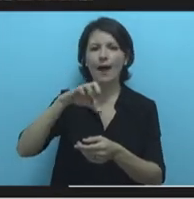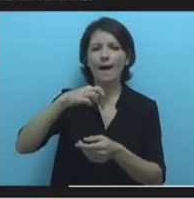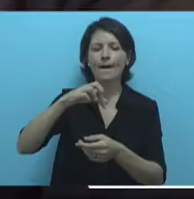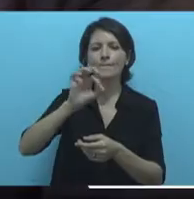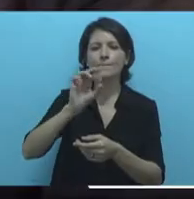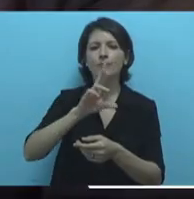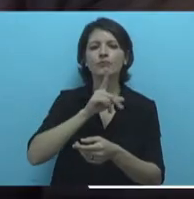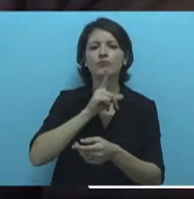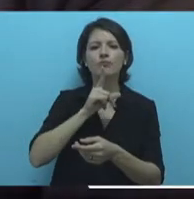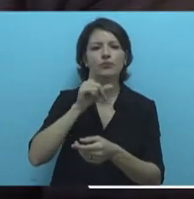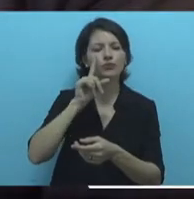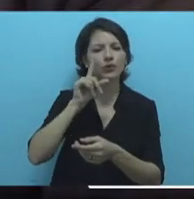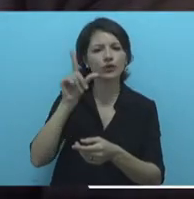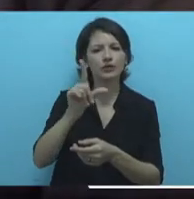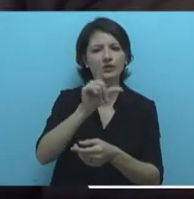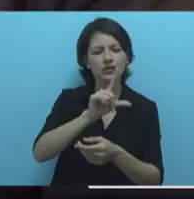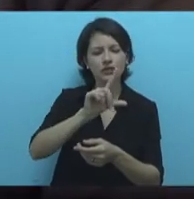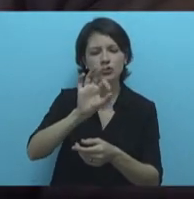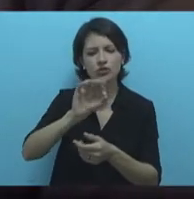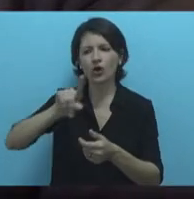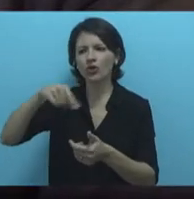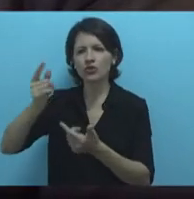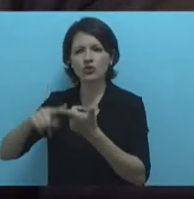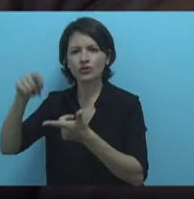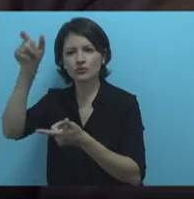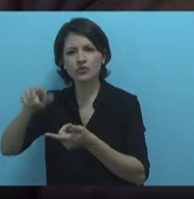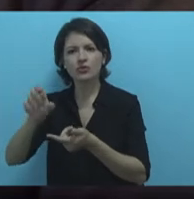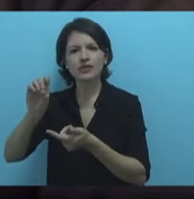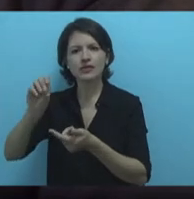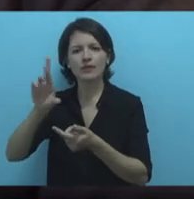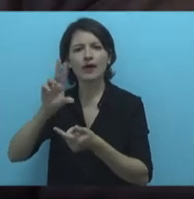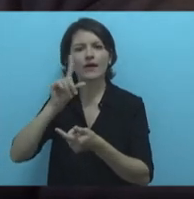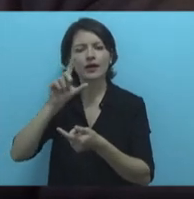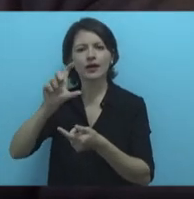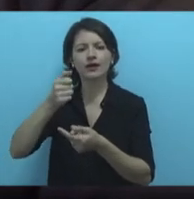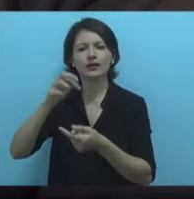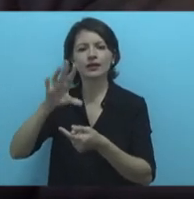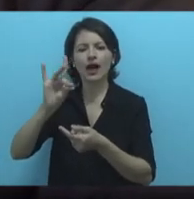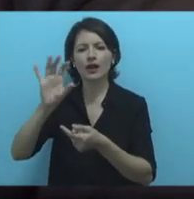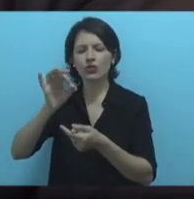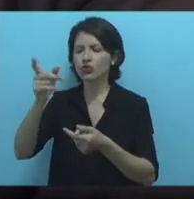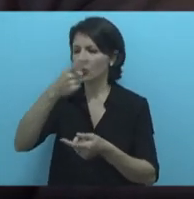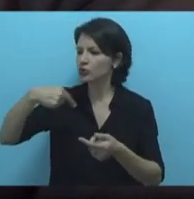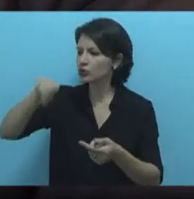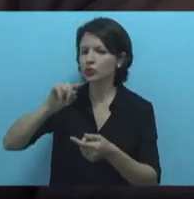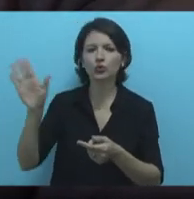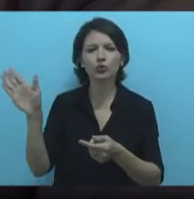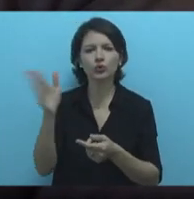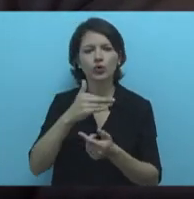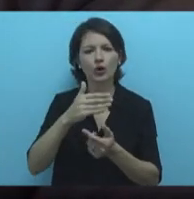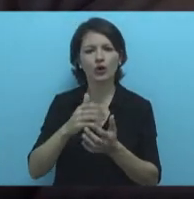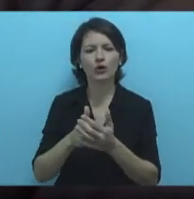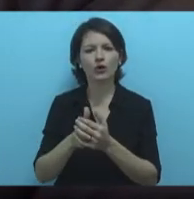blas y ceviche de todos y cada uno de los los legisladores de este cuerpo y también a los